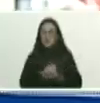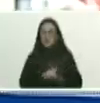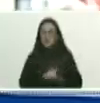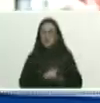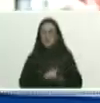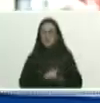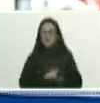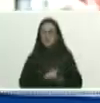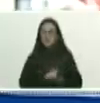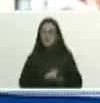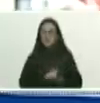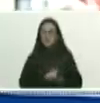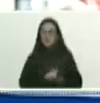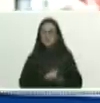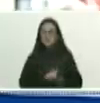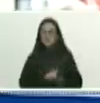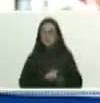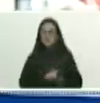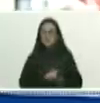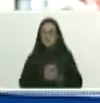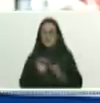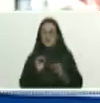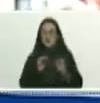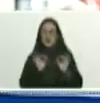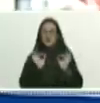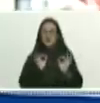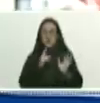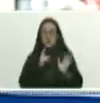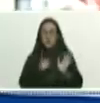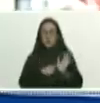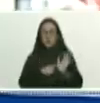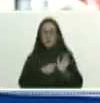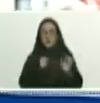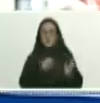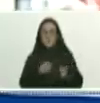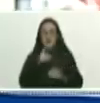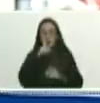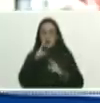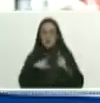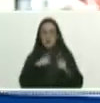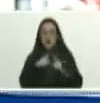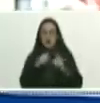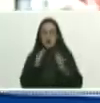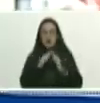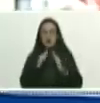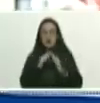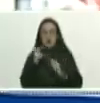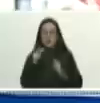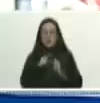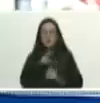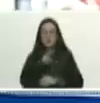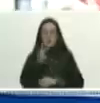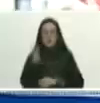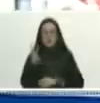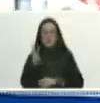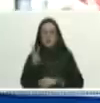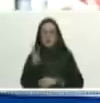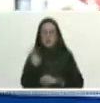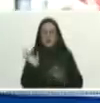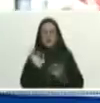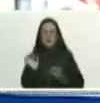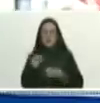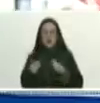para estrategias para la concreción del plan anual para el Hábitat Vivienda 2023. Las